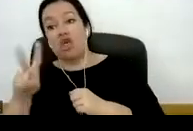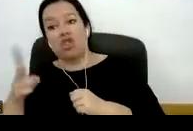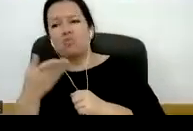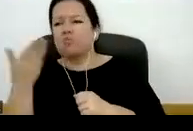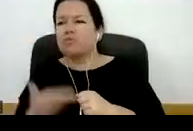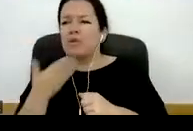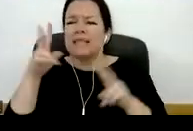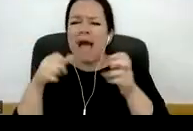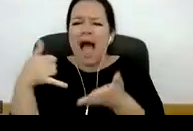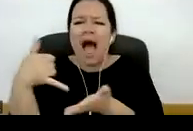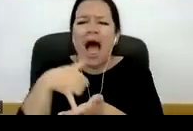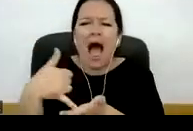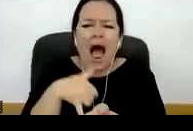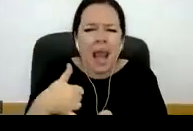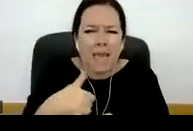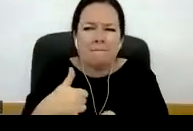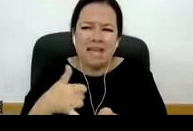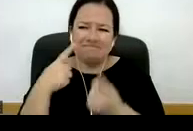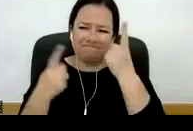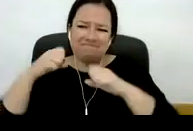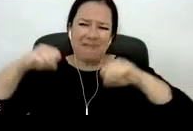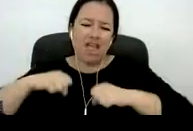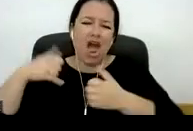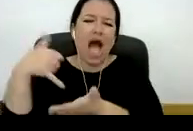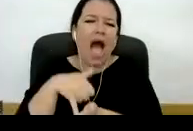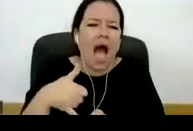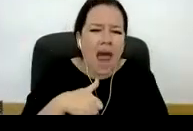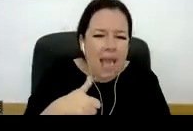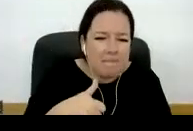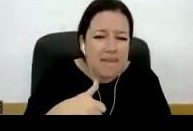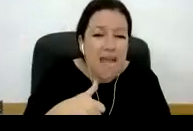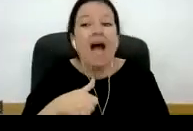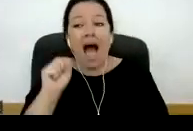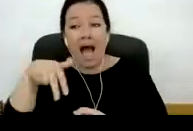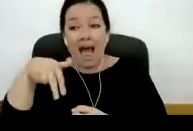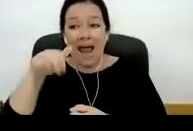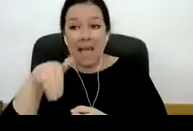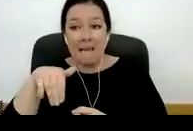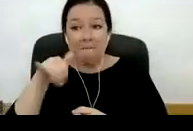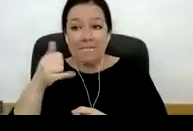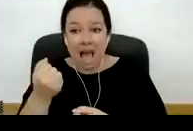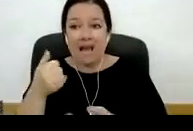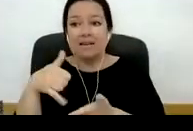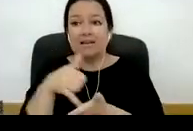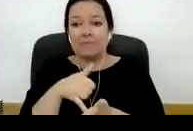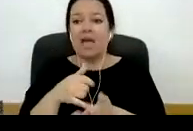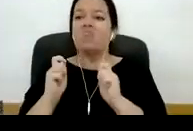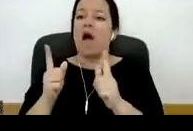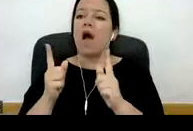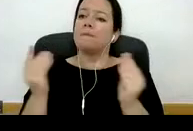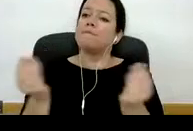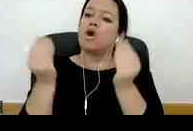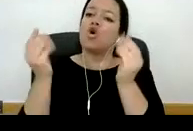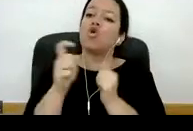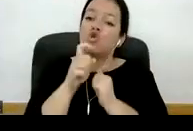proceso de anemia, que nuestros abuelillos tienen cierta tendencia a la anemia, pues cuando hay un proceso para regenerar esa anemia, para compensarla, un proceso